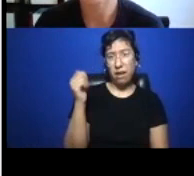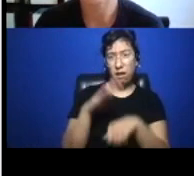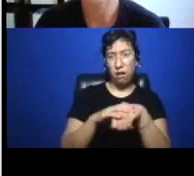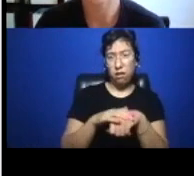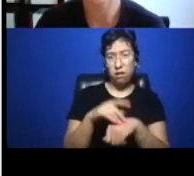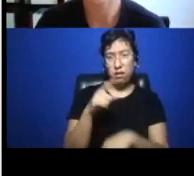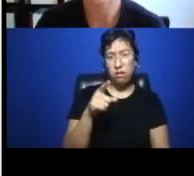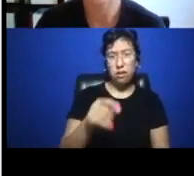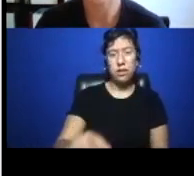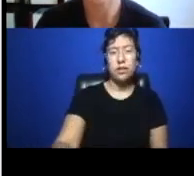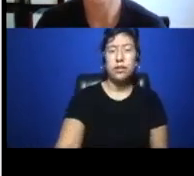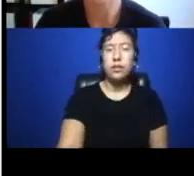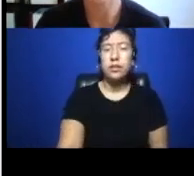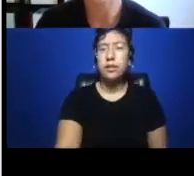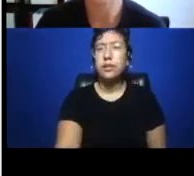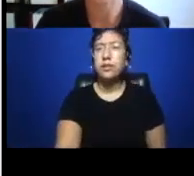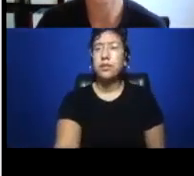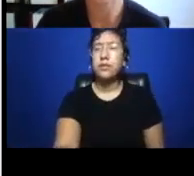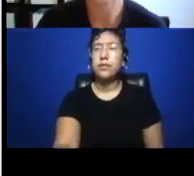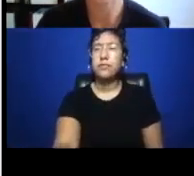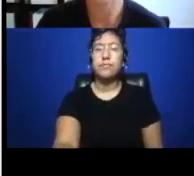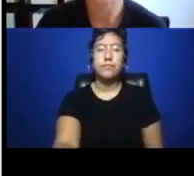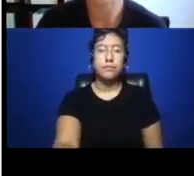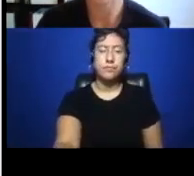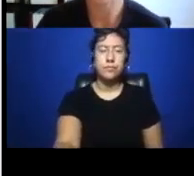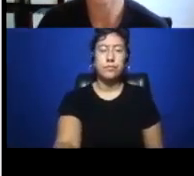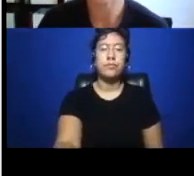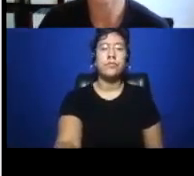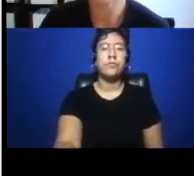Gmail, ¿lo tienen ya activado? ¿El two-factor?